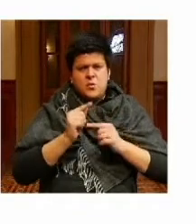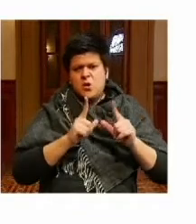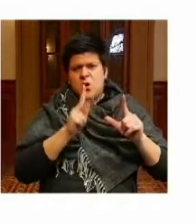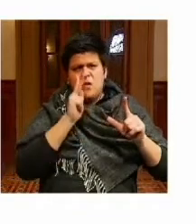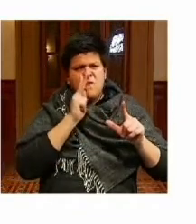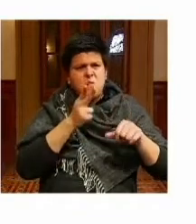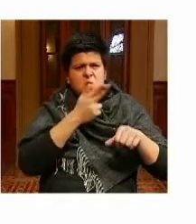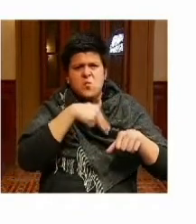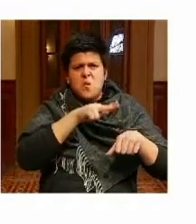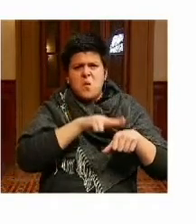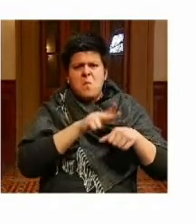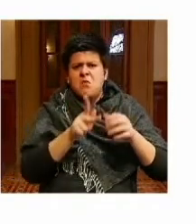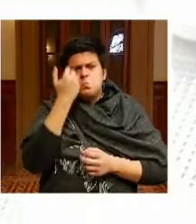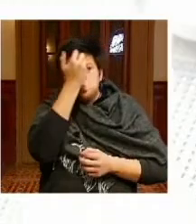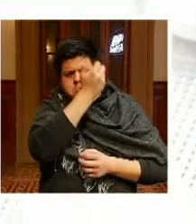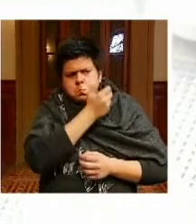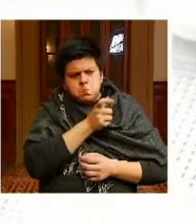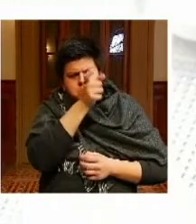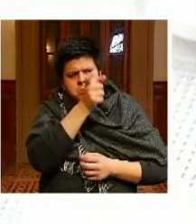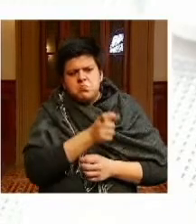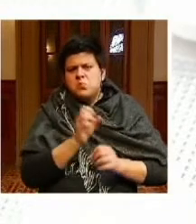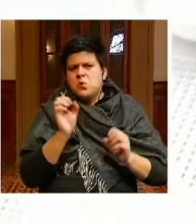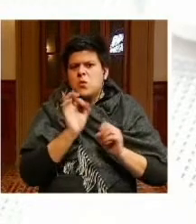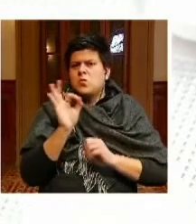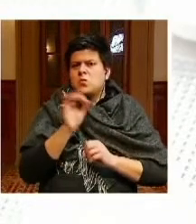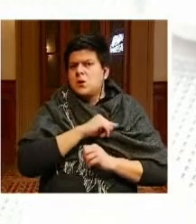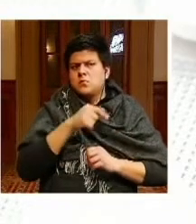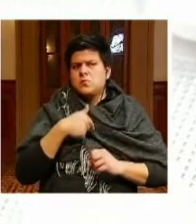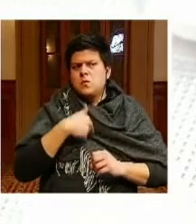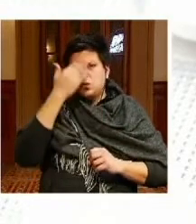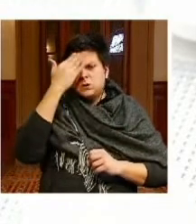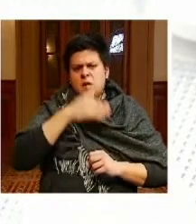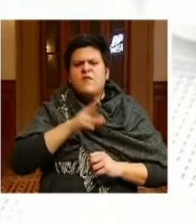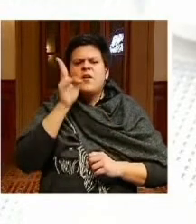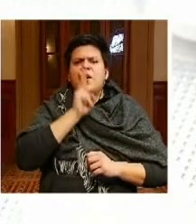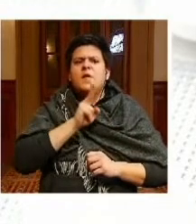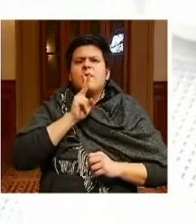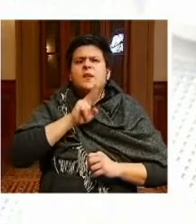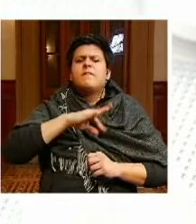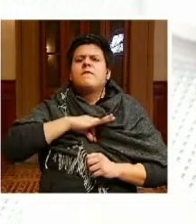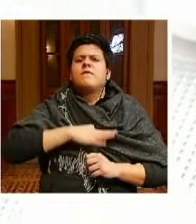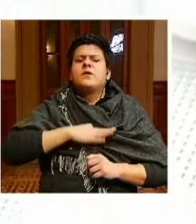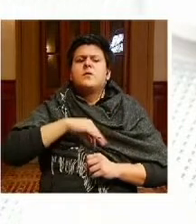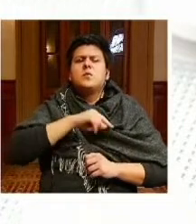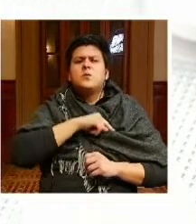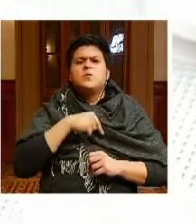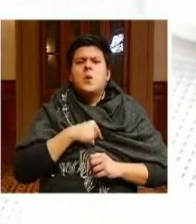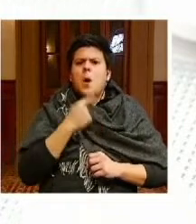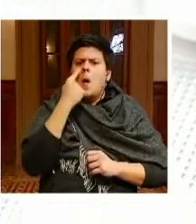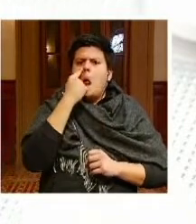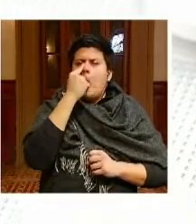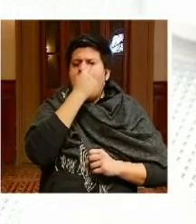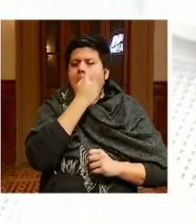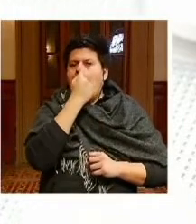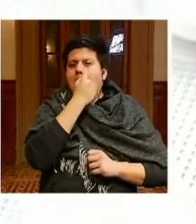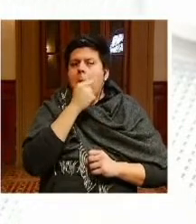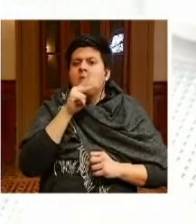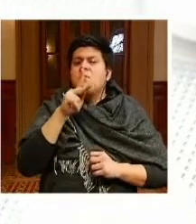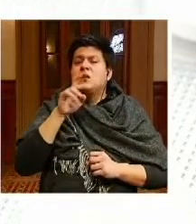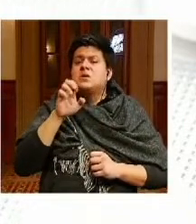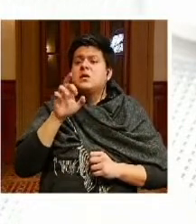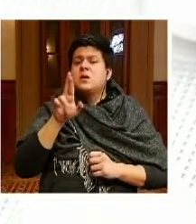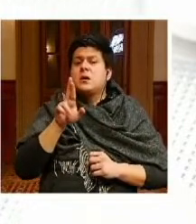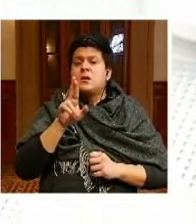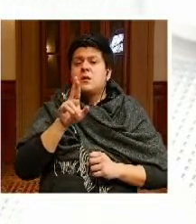moco crónico y amarillento si queremos saber nosotros el virus tomamos una especie de reparar que se llama